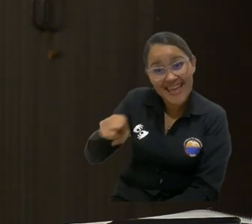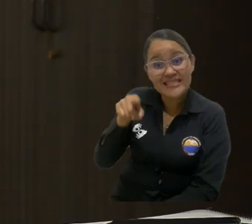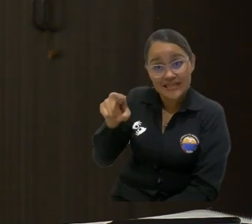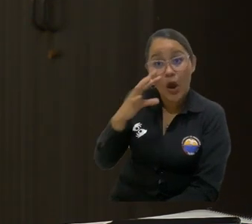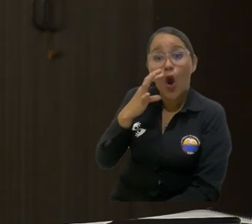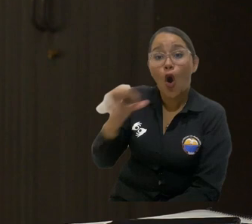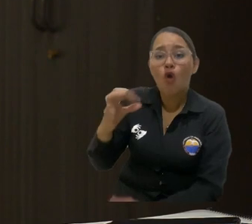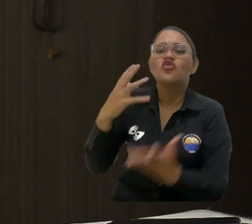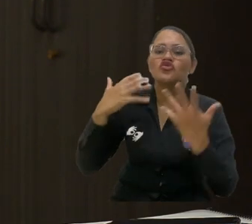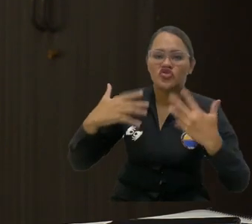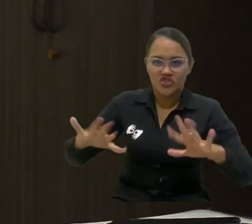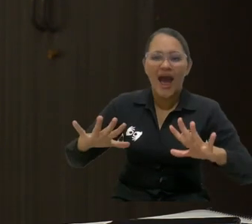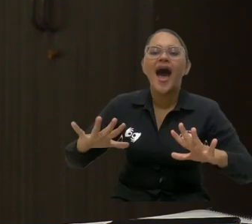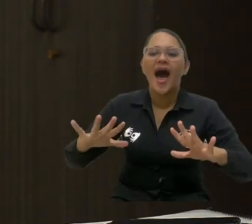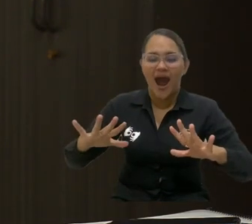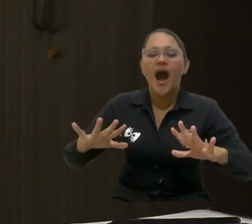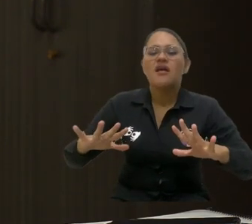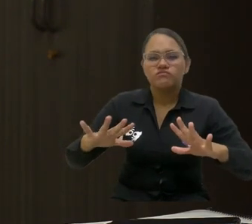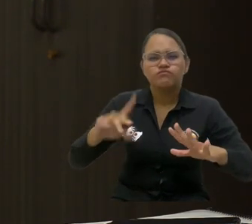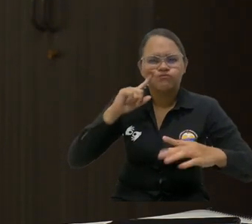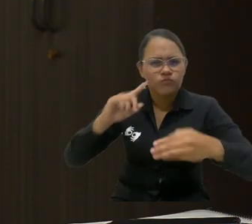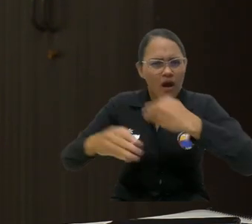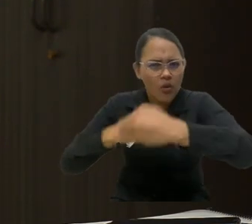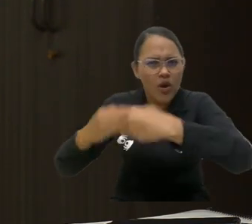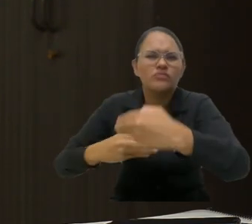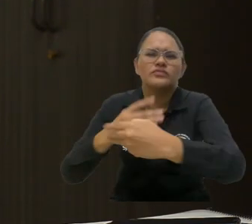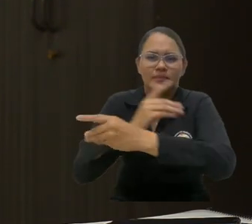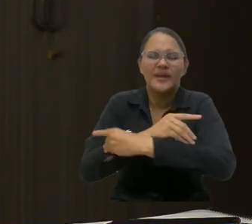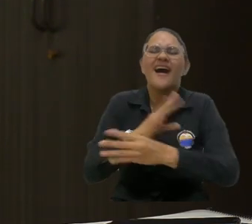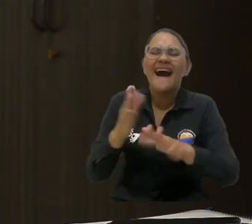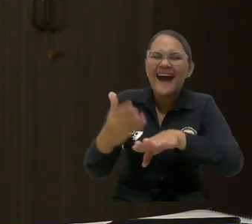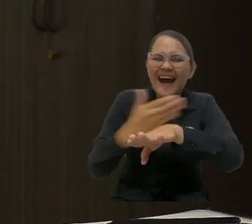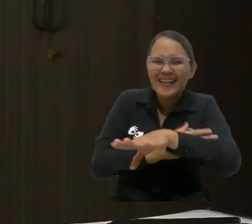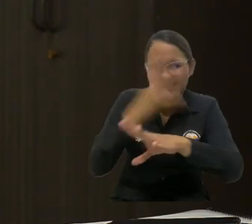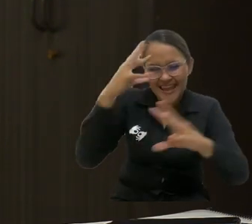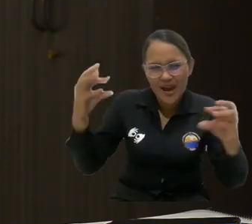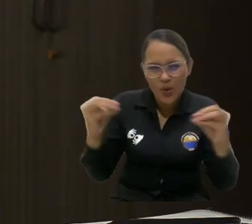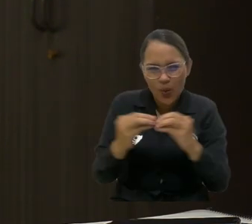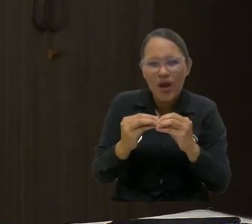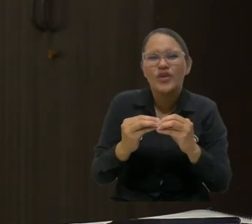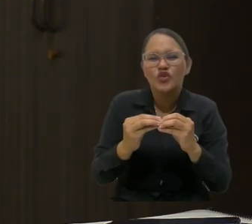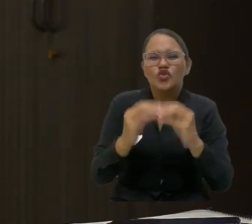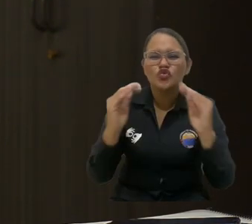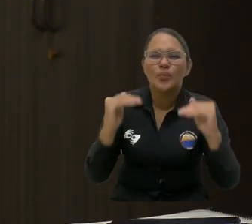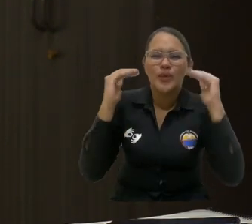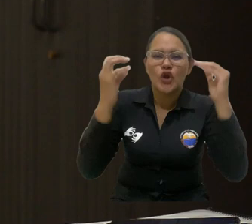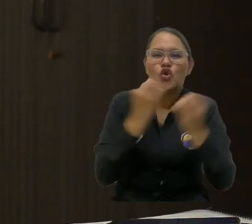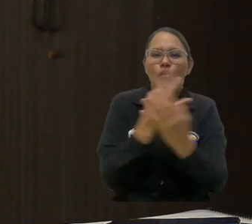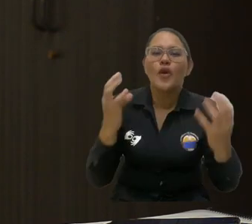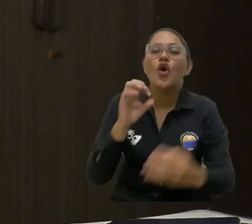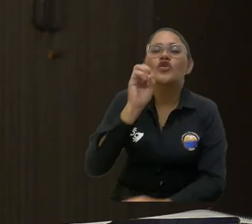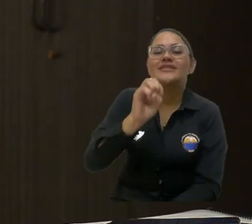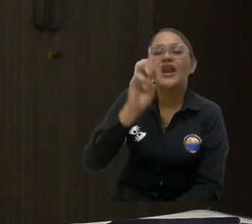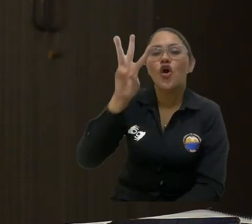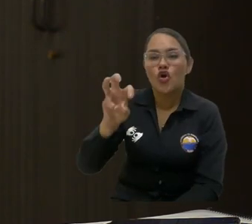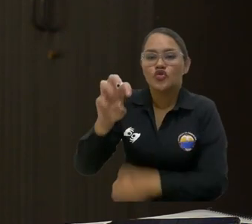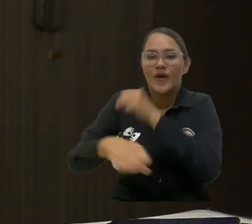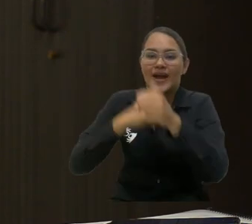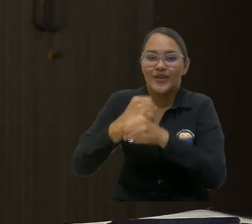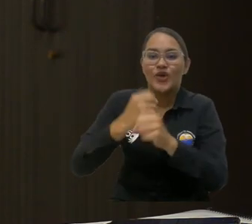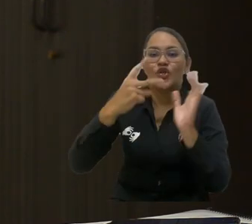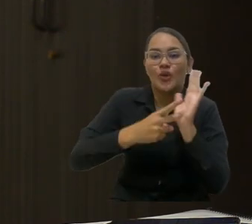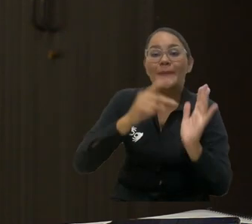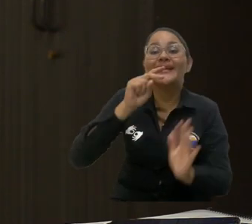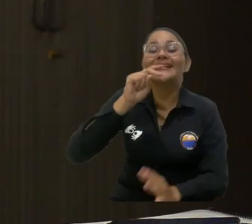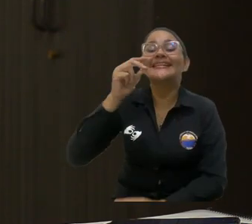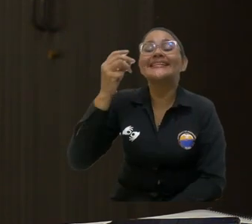han tomado las medidas disciplinarias establecidas dentro del Acuerdo Superior número 08 del 2013, respetando